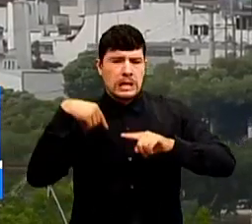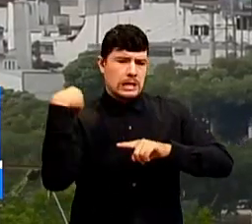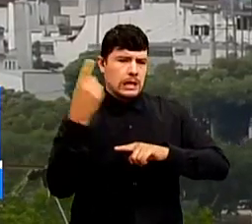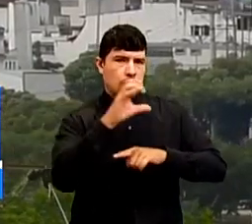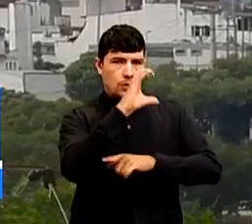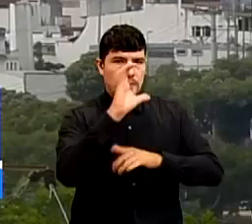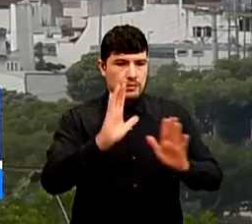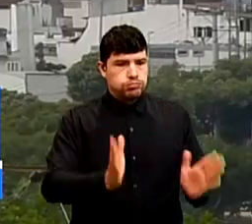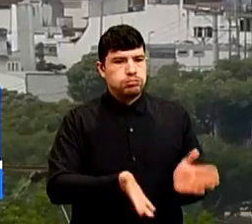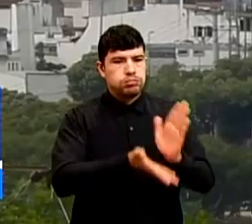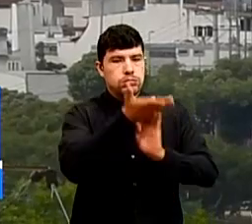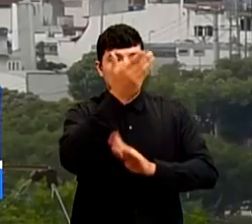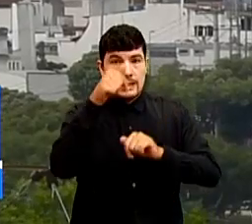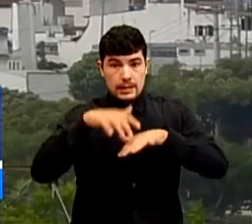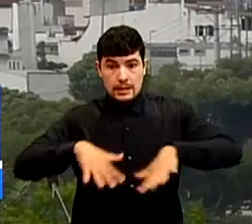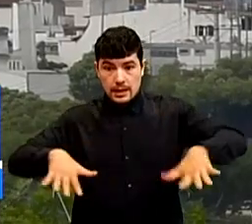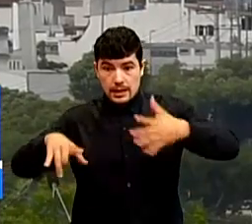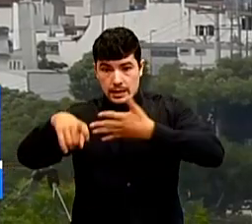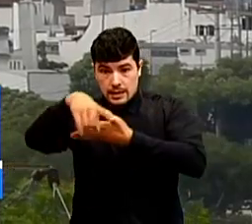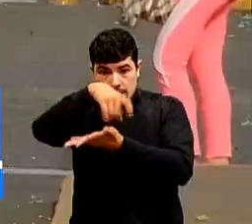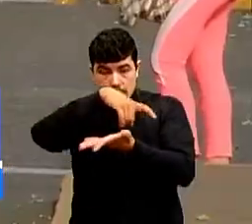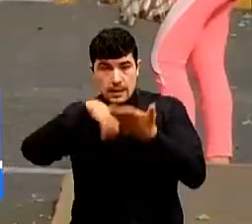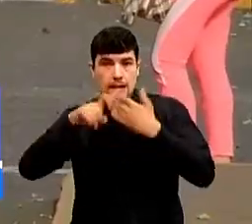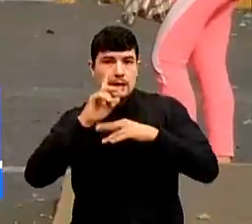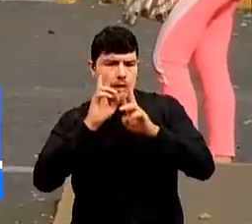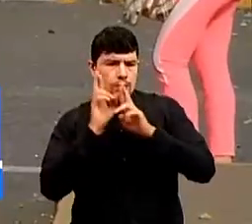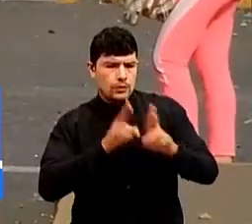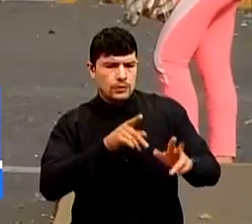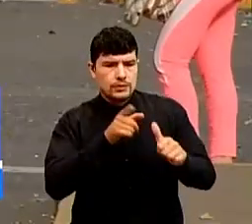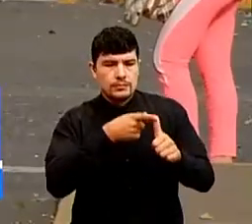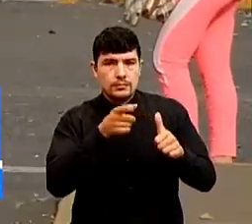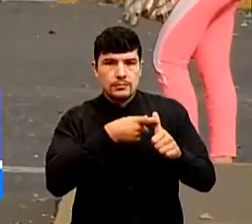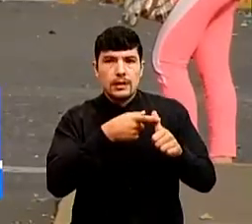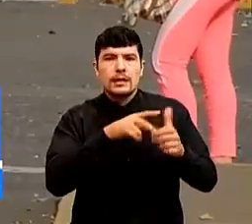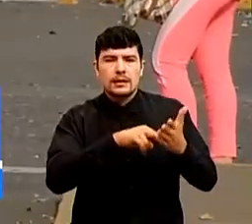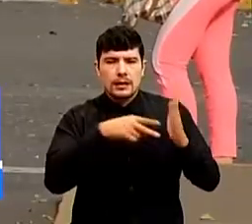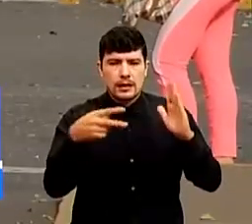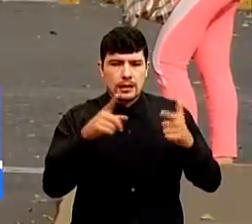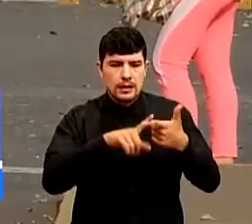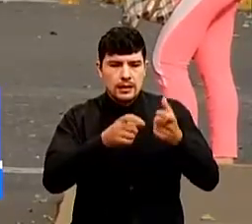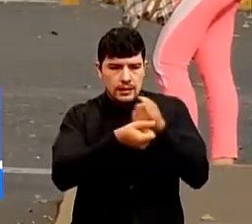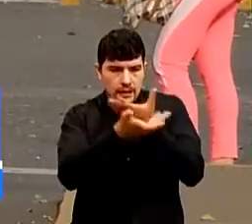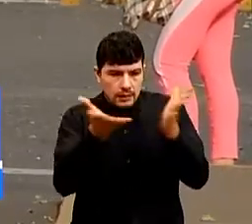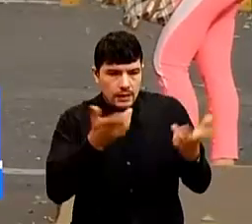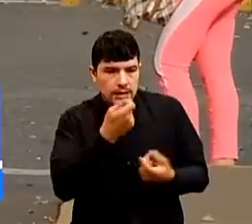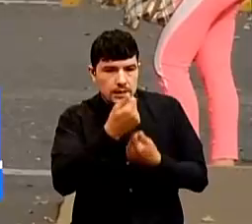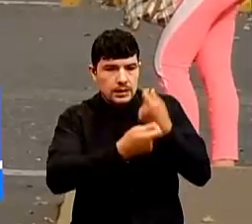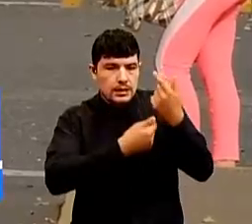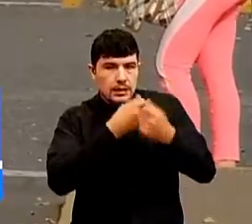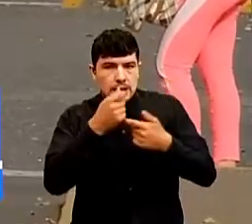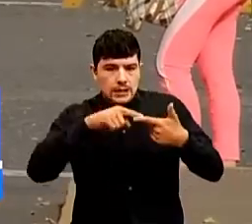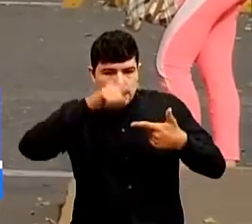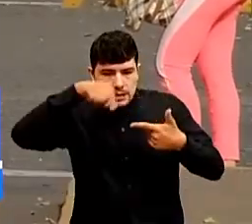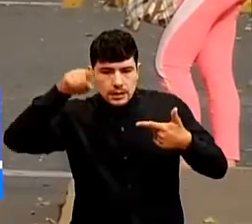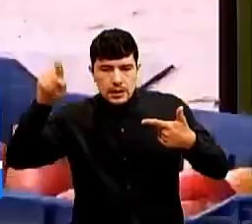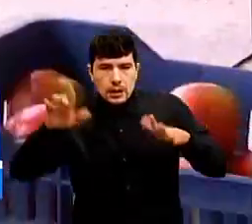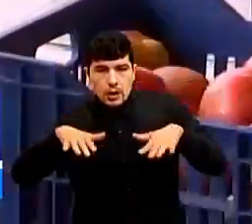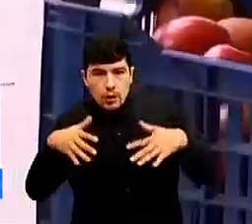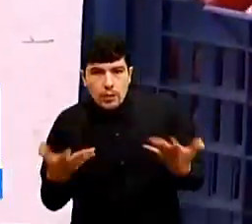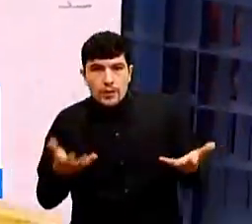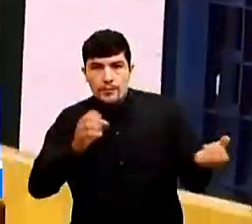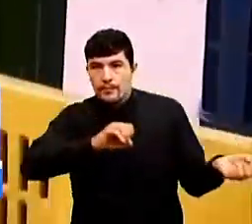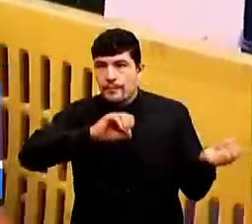bucaramanga tuvo un desempeño resaltable en los pilares de sofisticación y diversificación que se mide a través de las